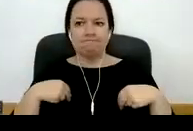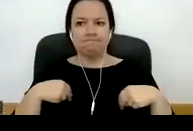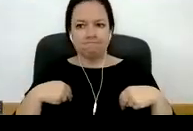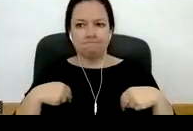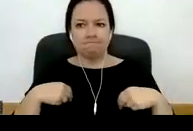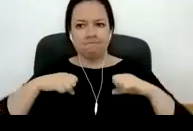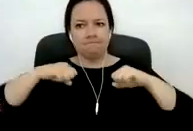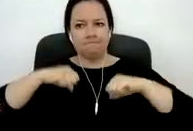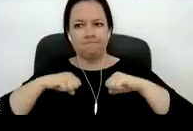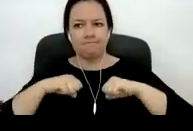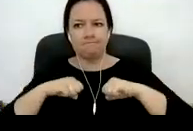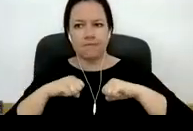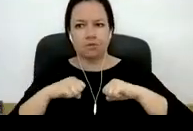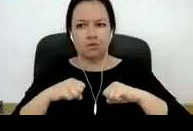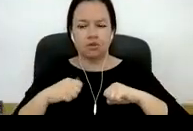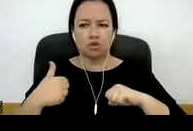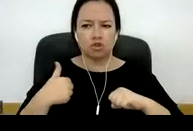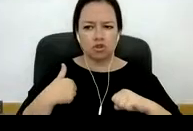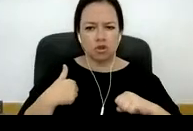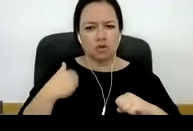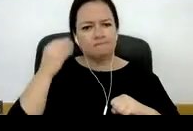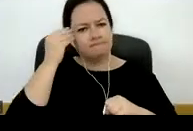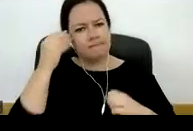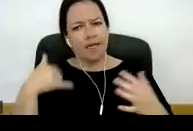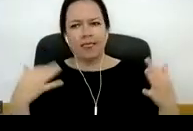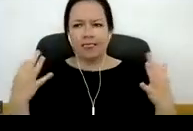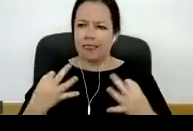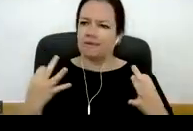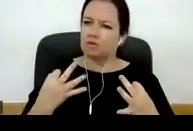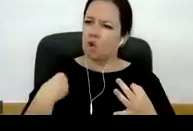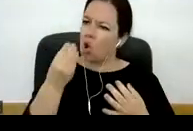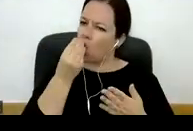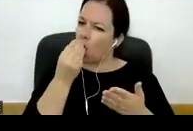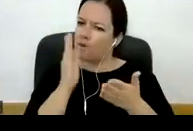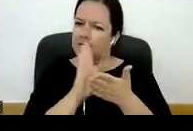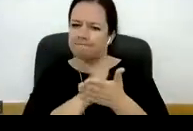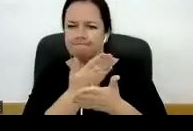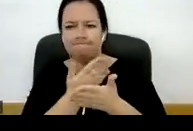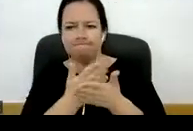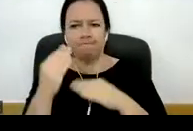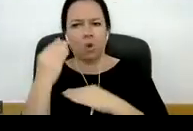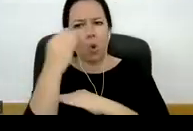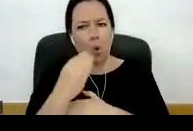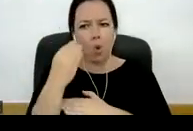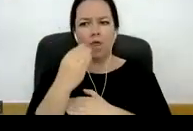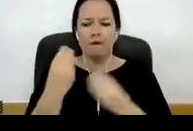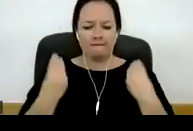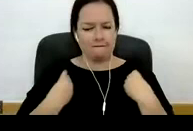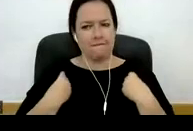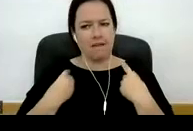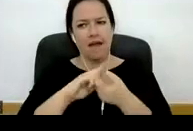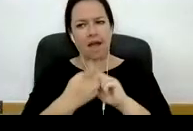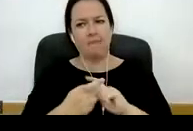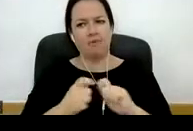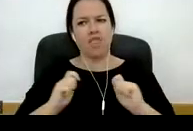decir, bueno, me iría bien un cambio determinado, un cambio concreto en mi vida para tener más